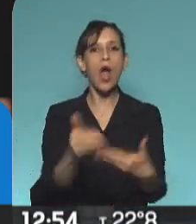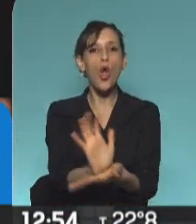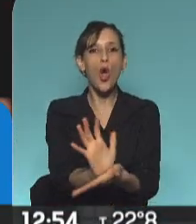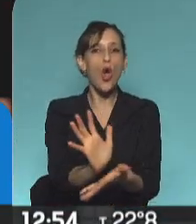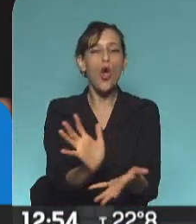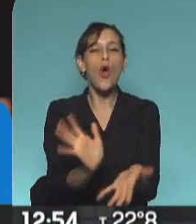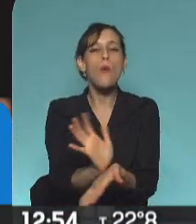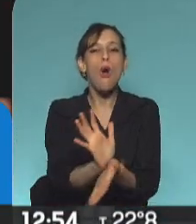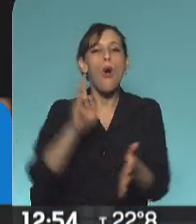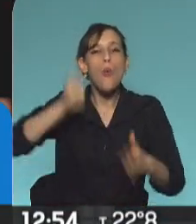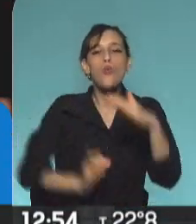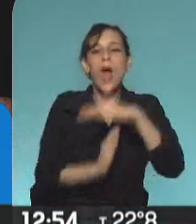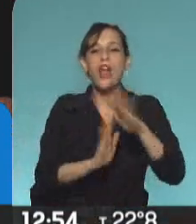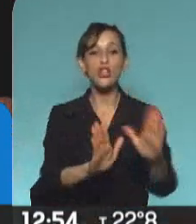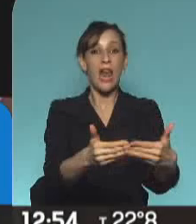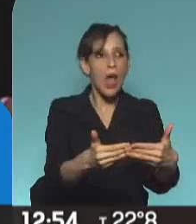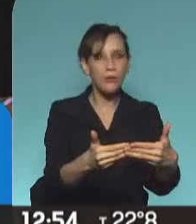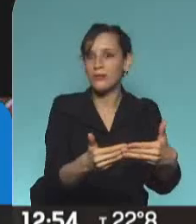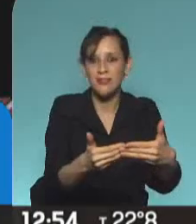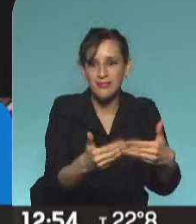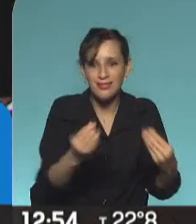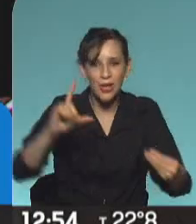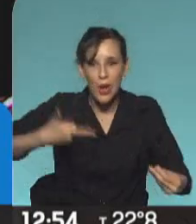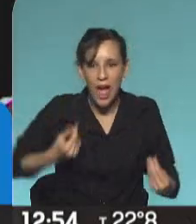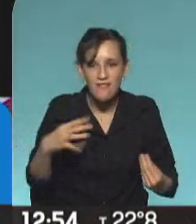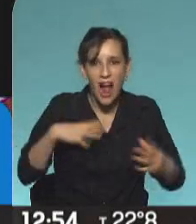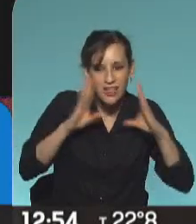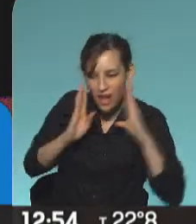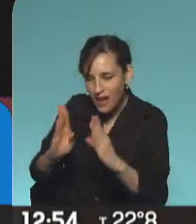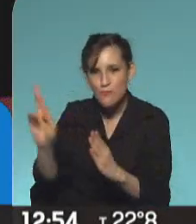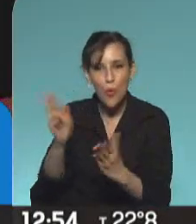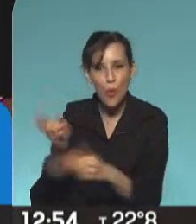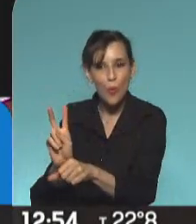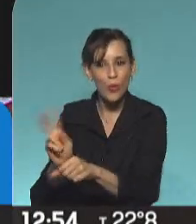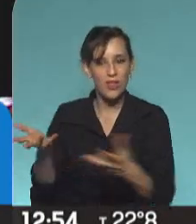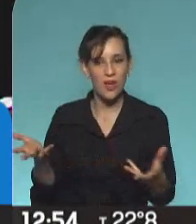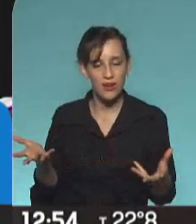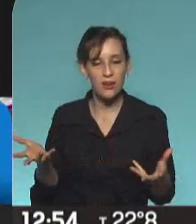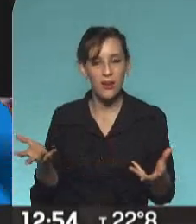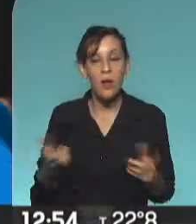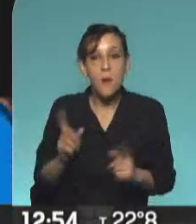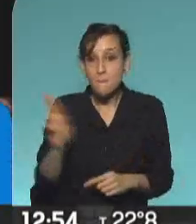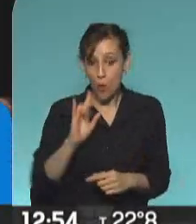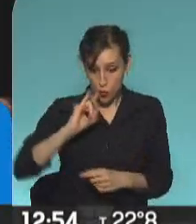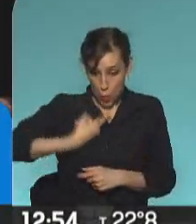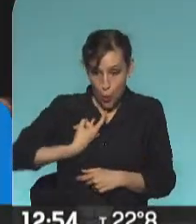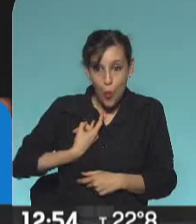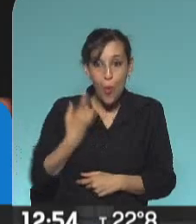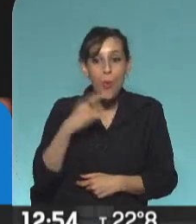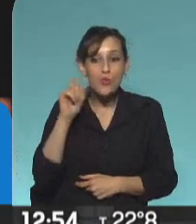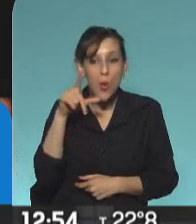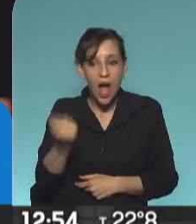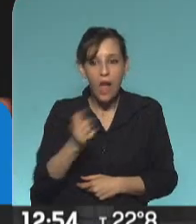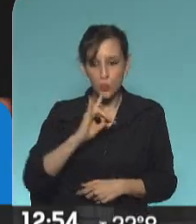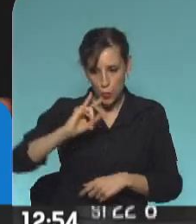es inverosímil escuchar que bueno no hay que esperar dos días para que le den una medida de protección que ya fue a pediros a todos los mecanismos una